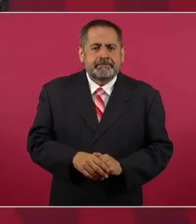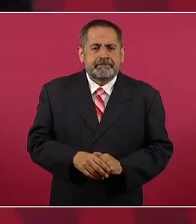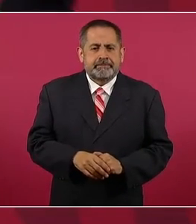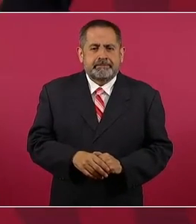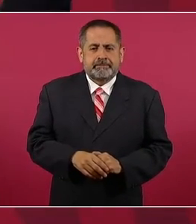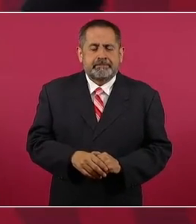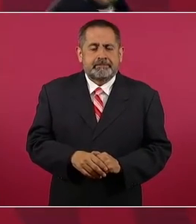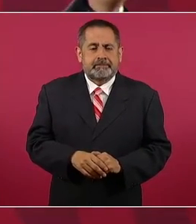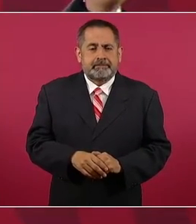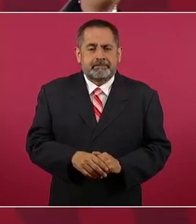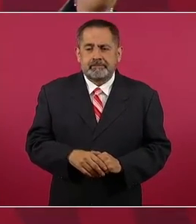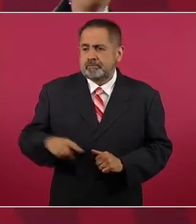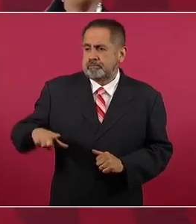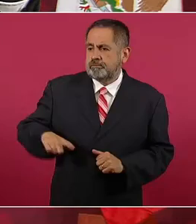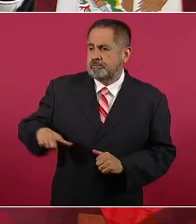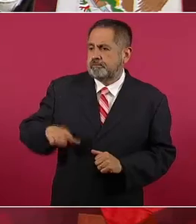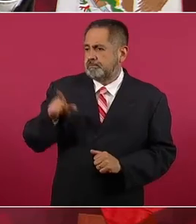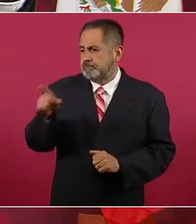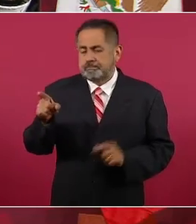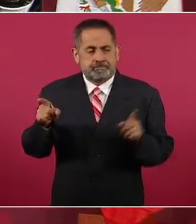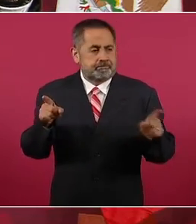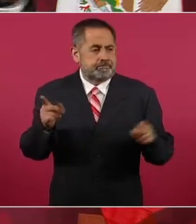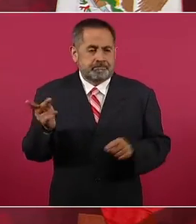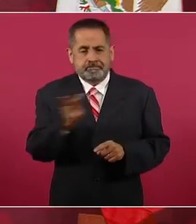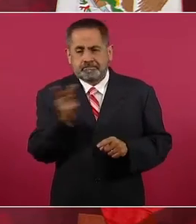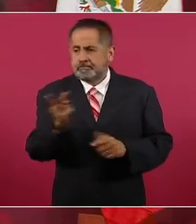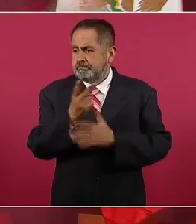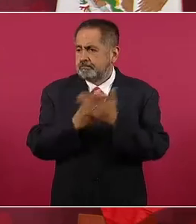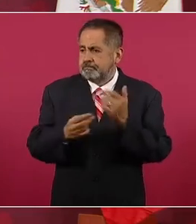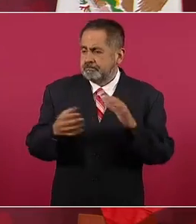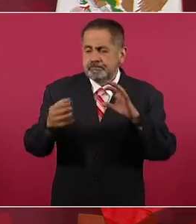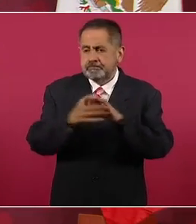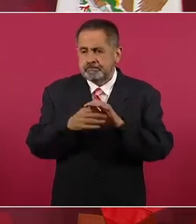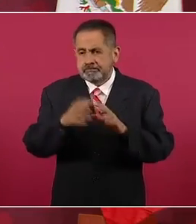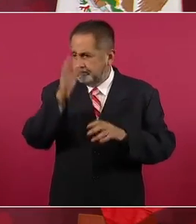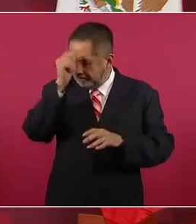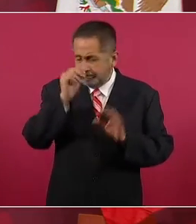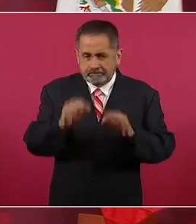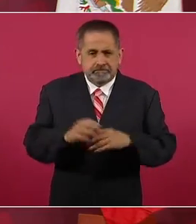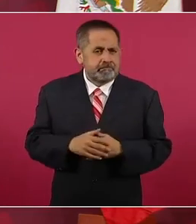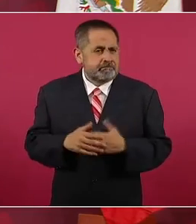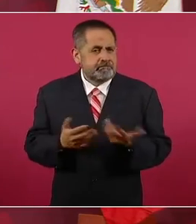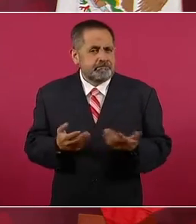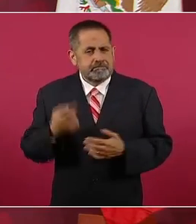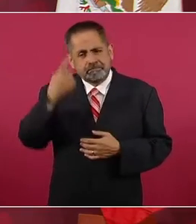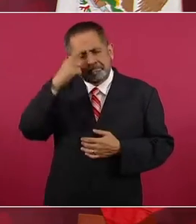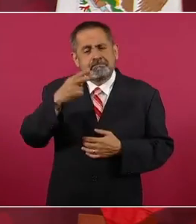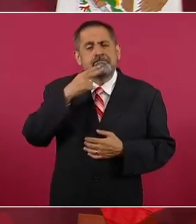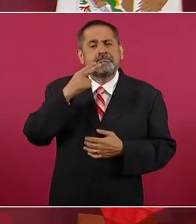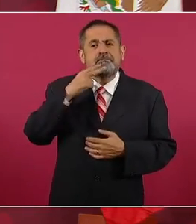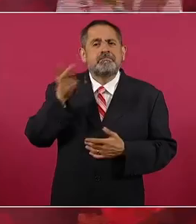entre los gobiernos, qué están haciendo las organizaciones